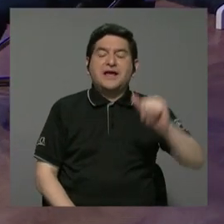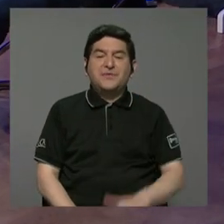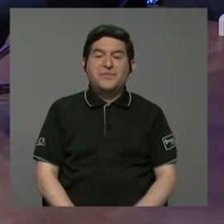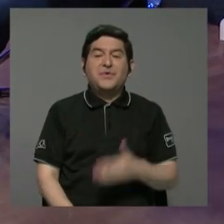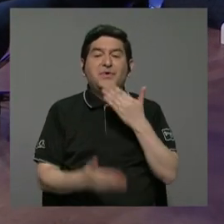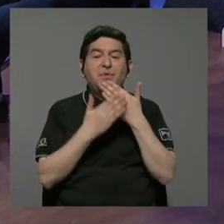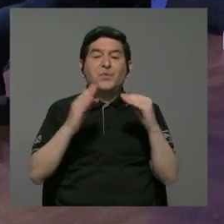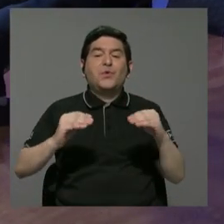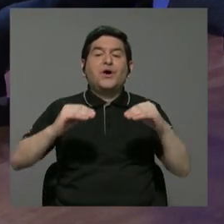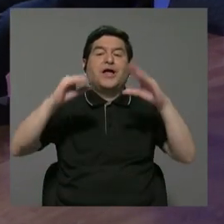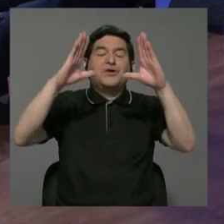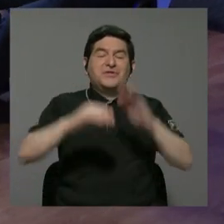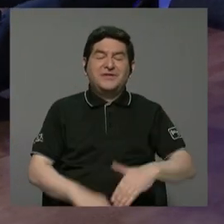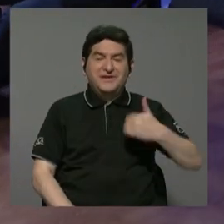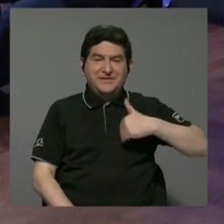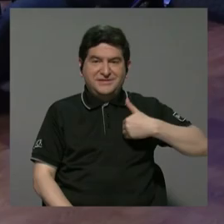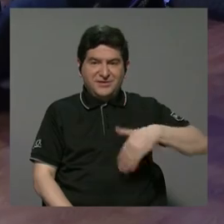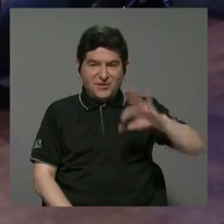días, don Francisco. Buenos días.